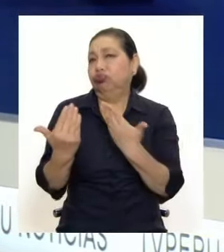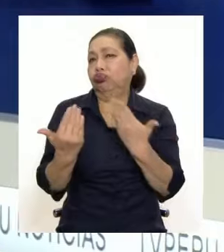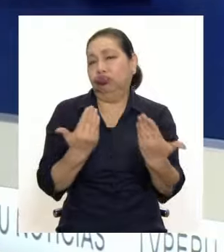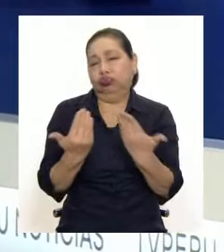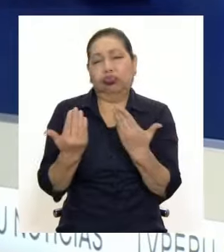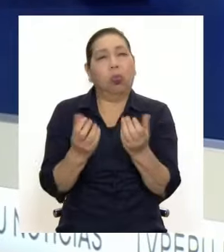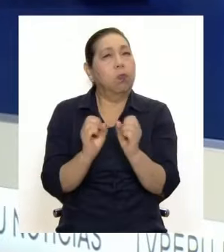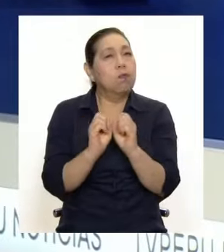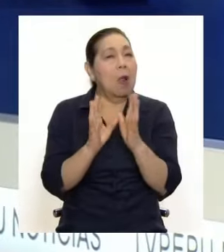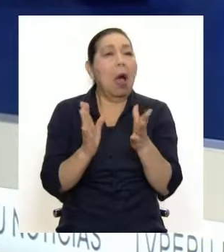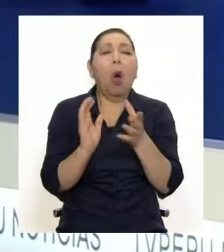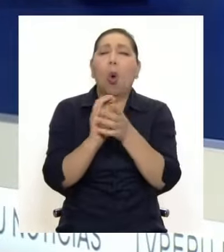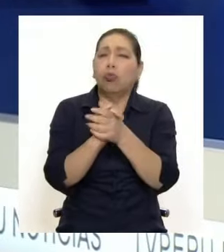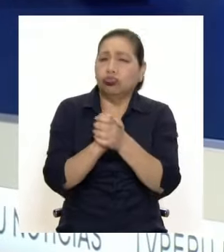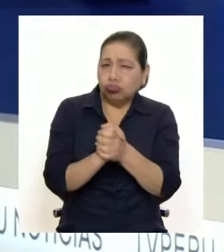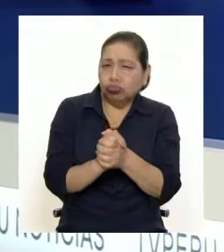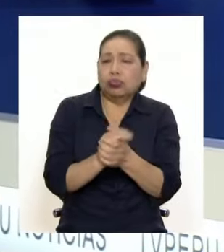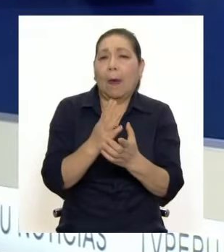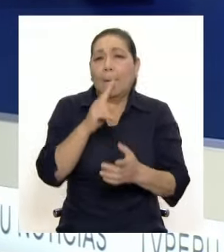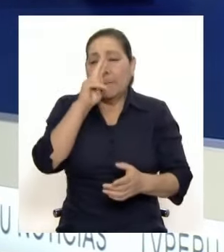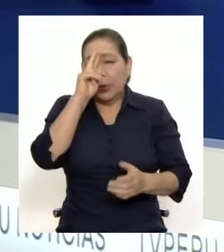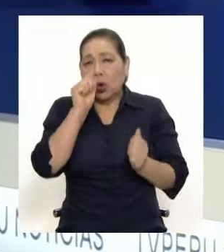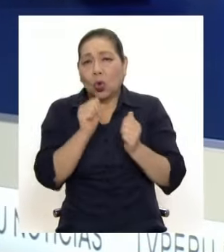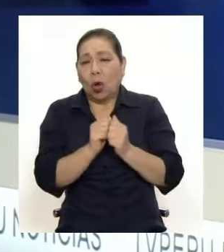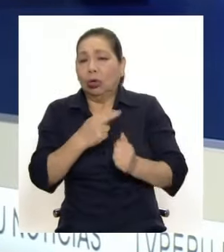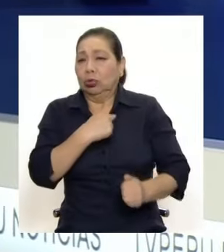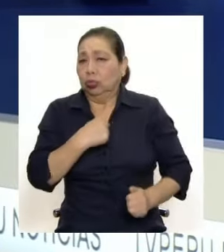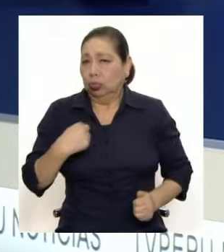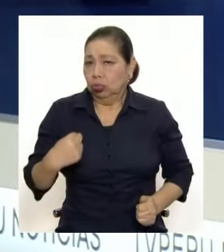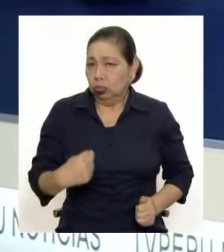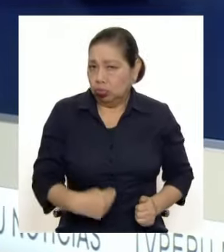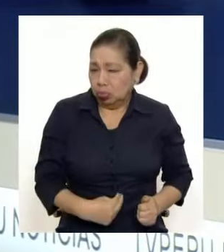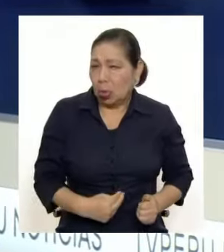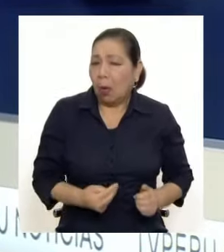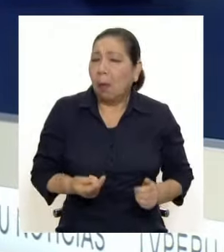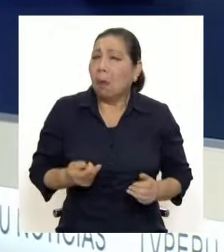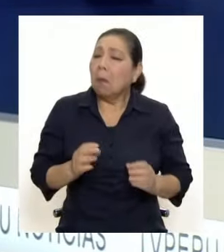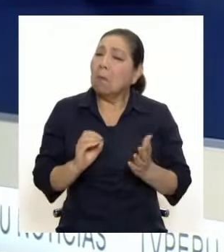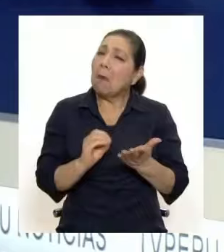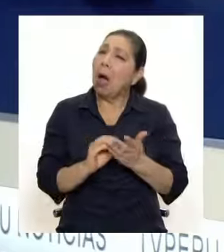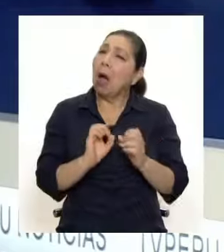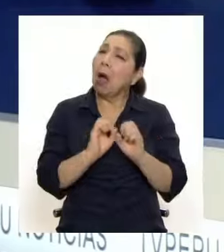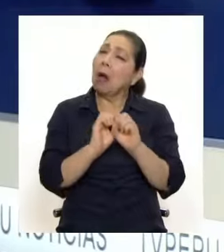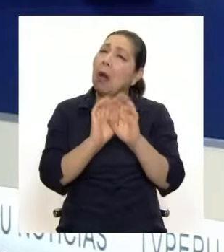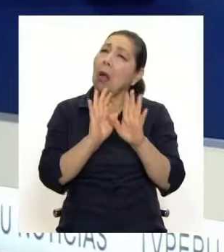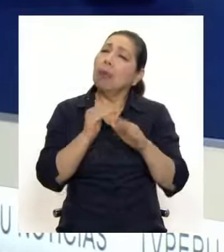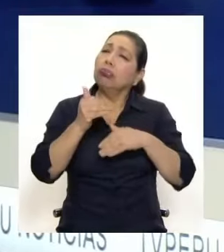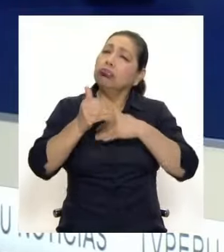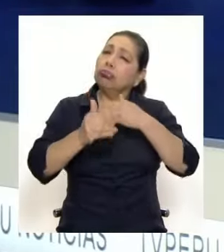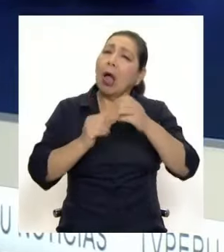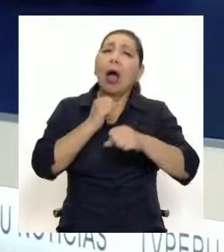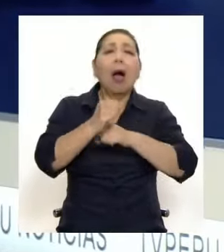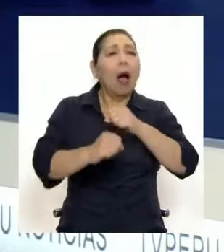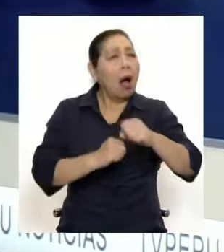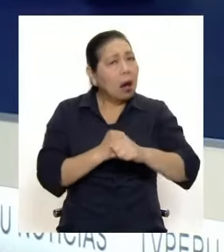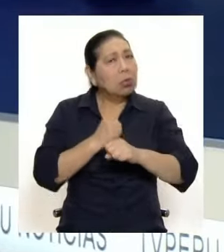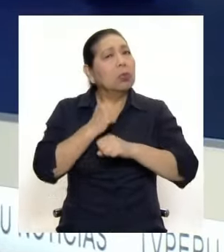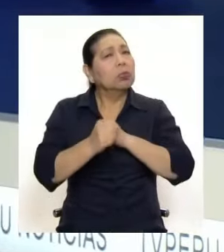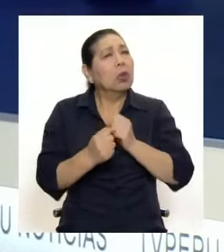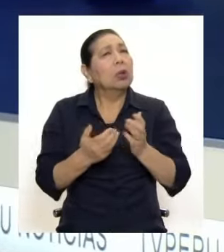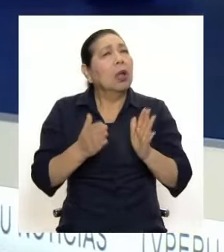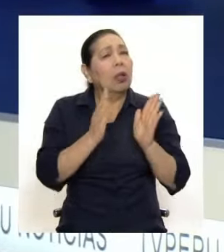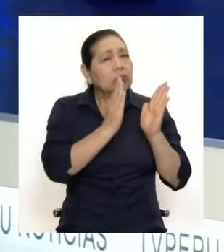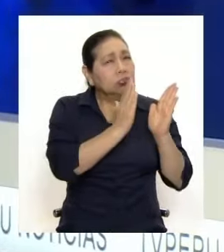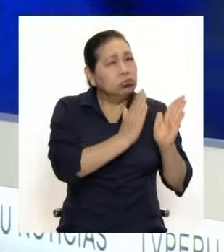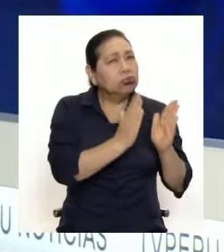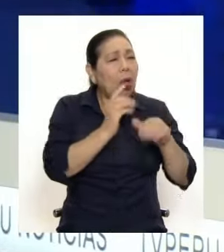de de amistad entre Perú y China que se ha ido cristalizando a nivel del tiempo en diferentes estadíos es